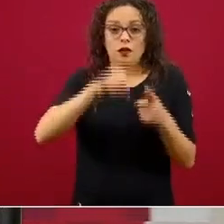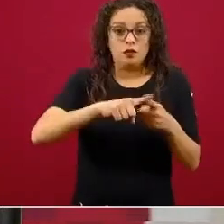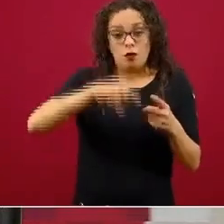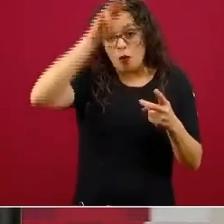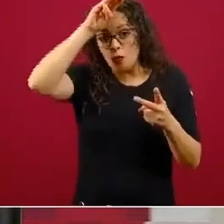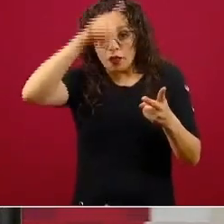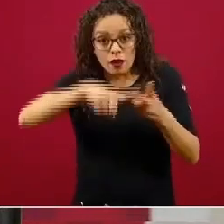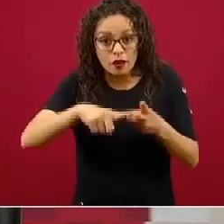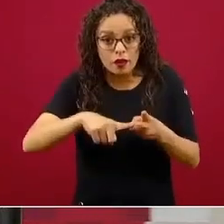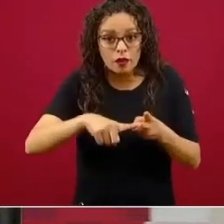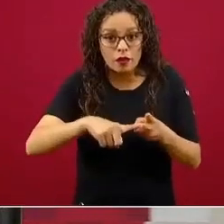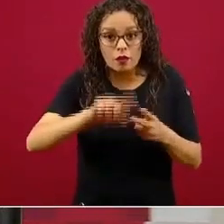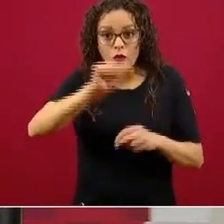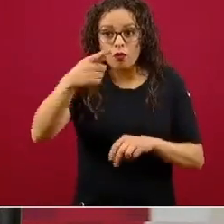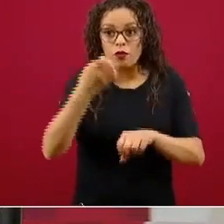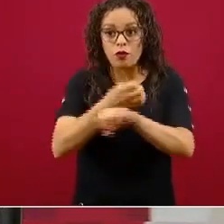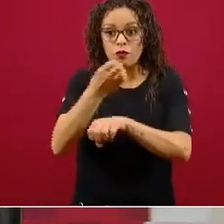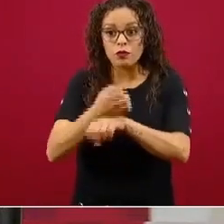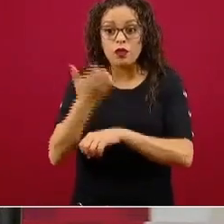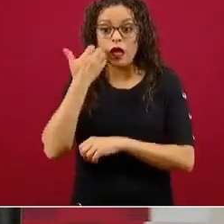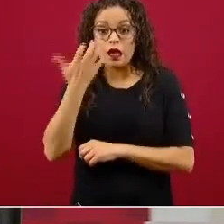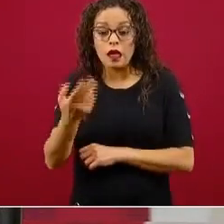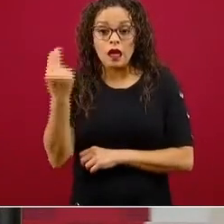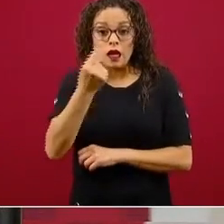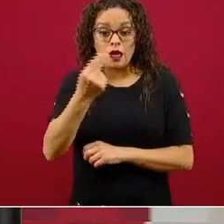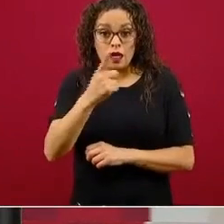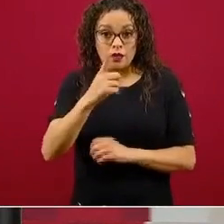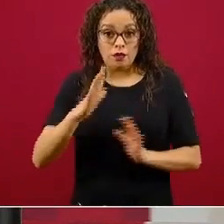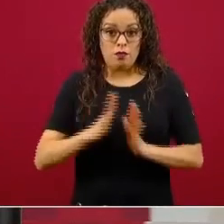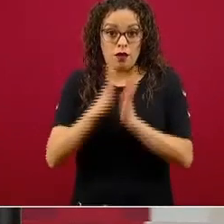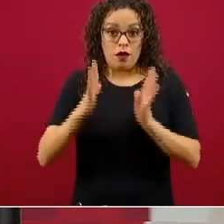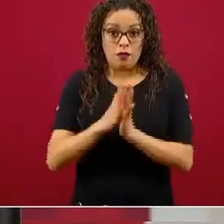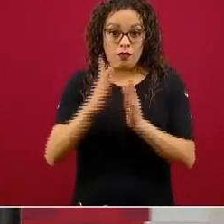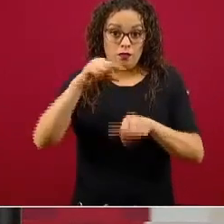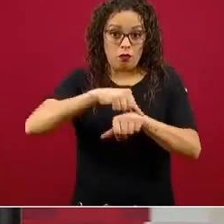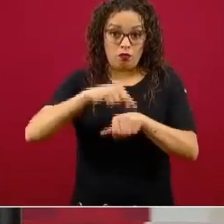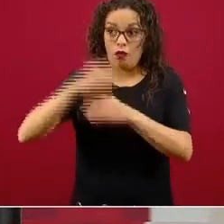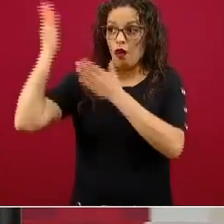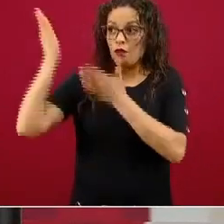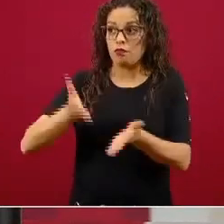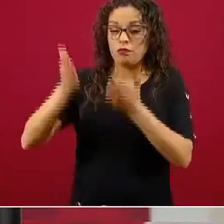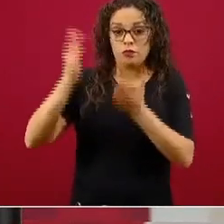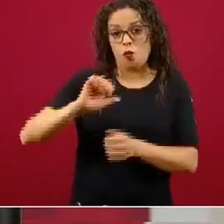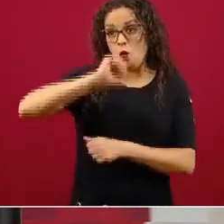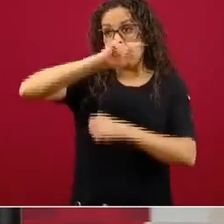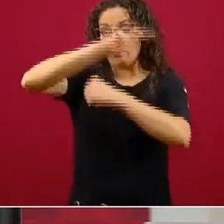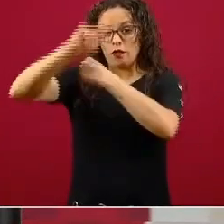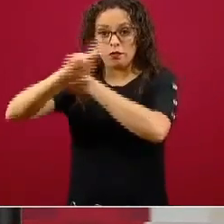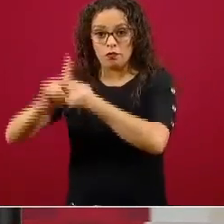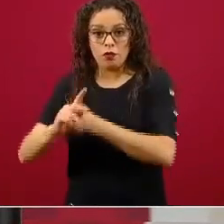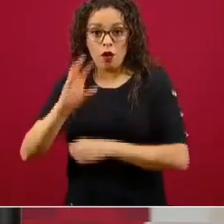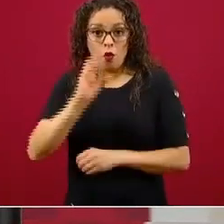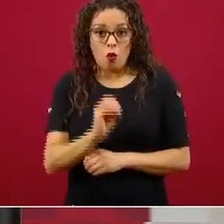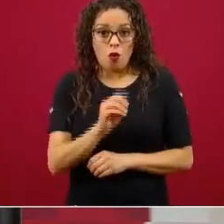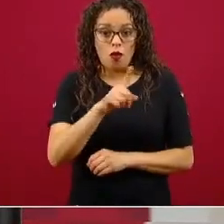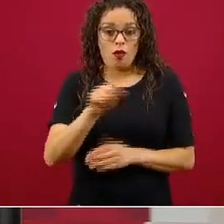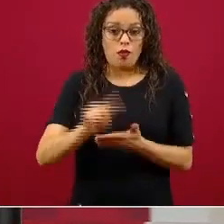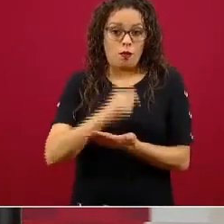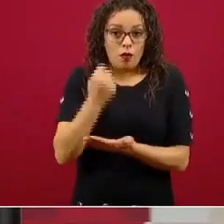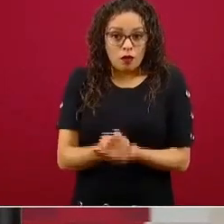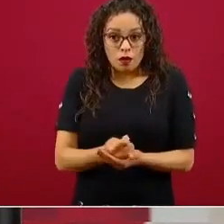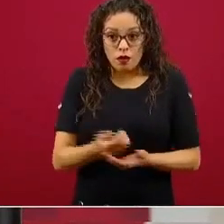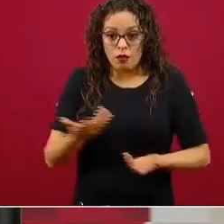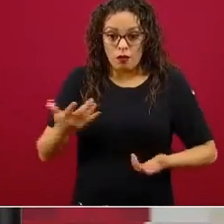que esté considerando la participación de personas extranjeras, o Tamaulipas, Guanajuato, no sé qué otros estados pudieran tener